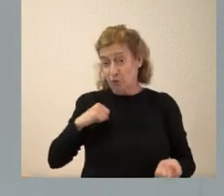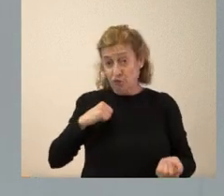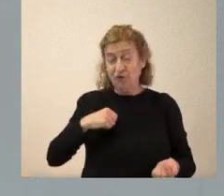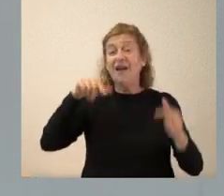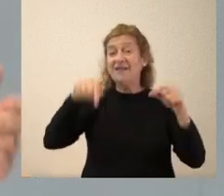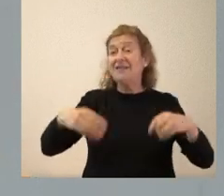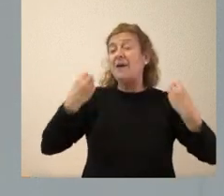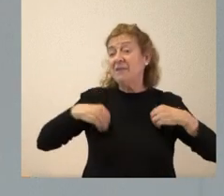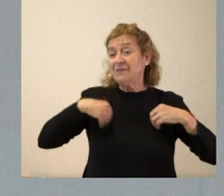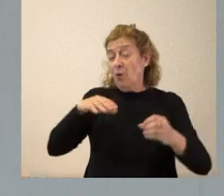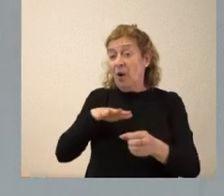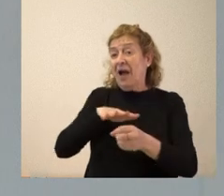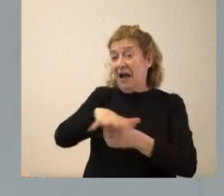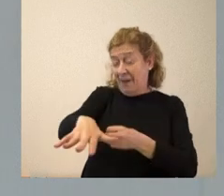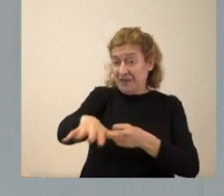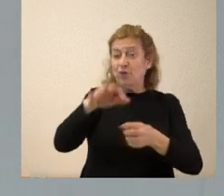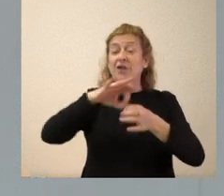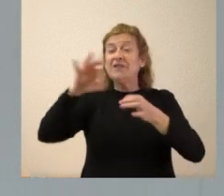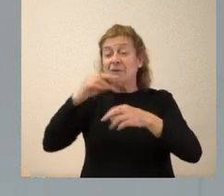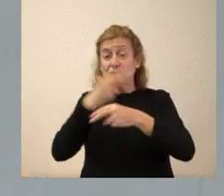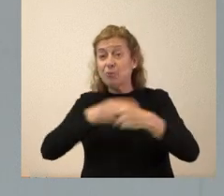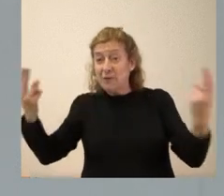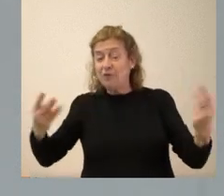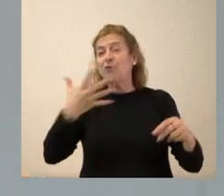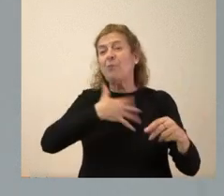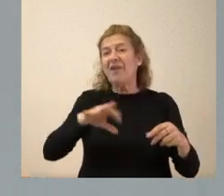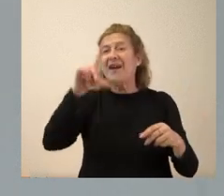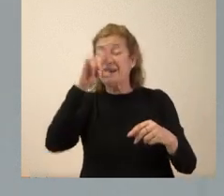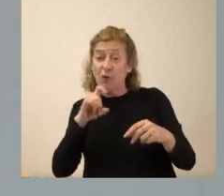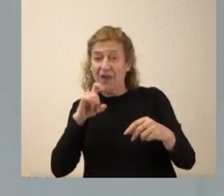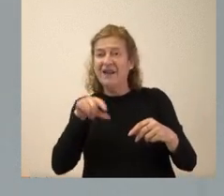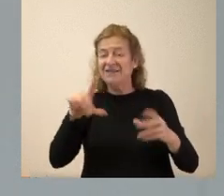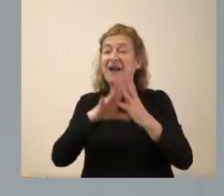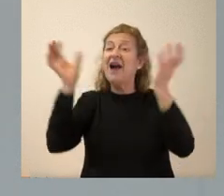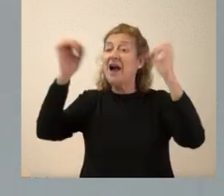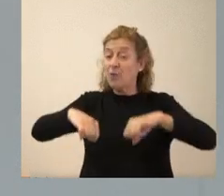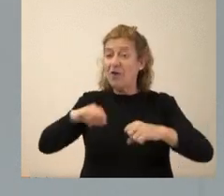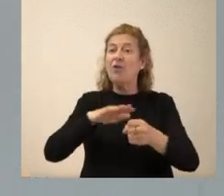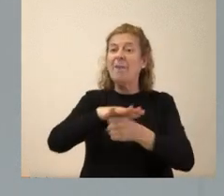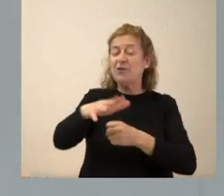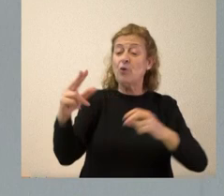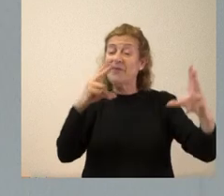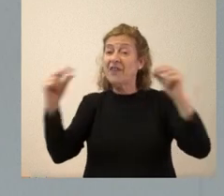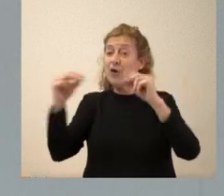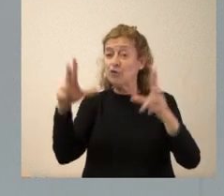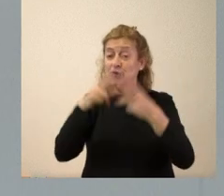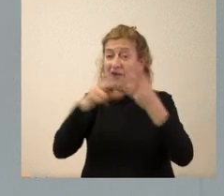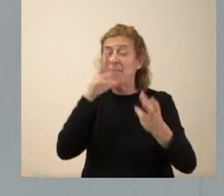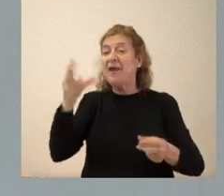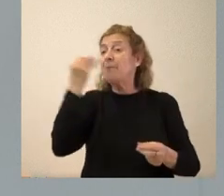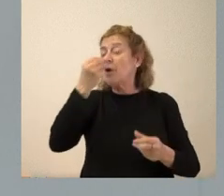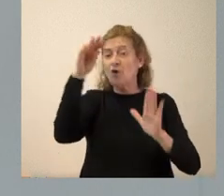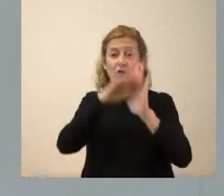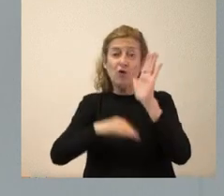mismo ámbito de servicios públicos pues podríamos recordar este acuerdo en el ámbito del diálogo Social para la mejora de las condiciones